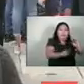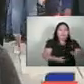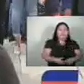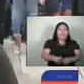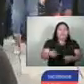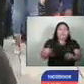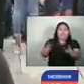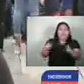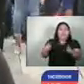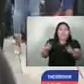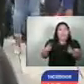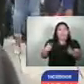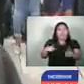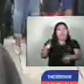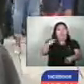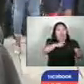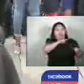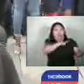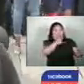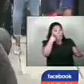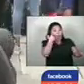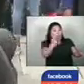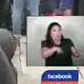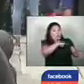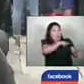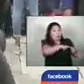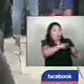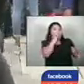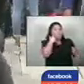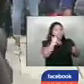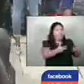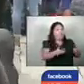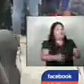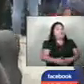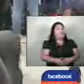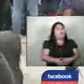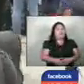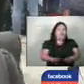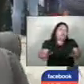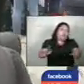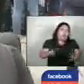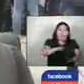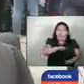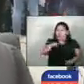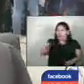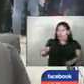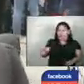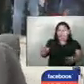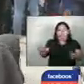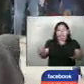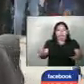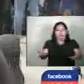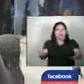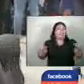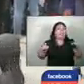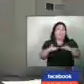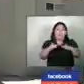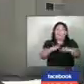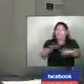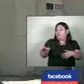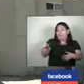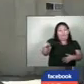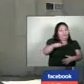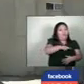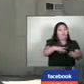miedo, venimos huyendo de allá, de la delincuencia y pues aquí estamos casi igual que allá.